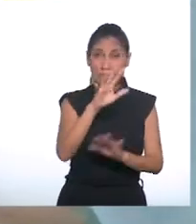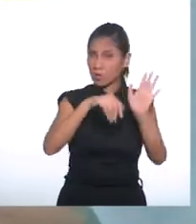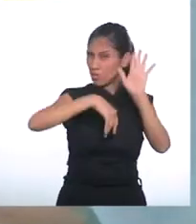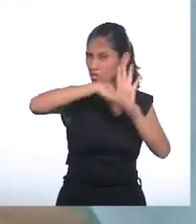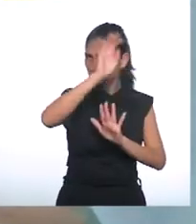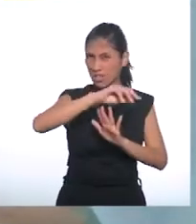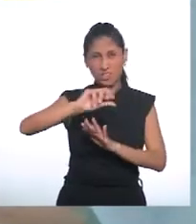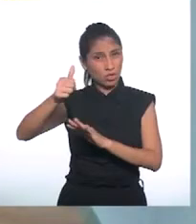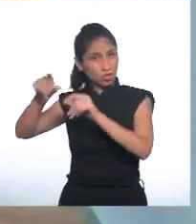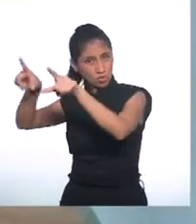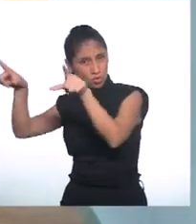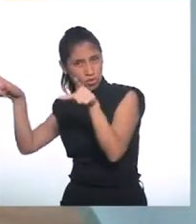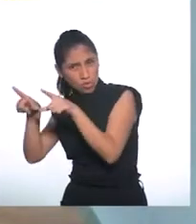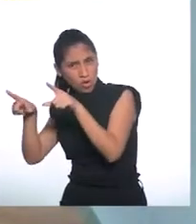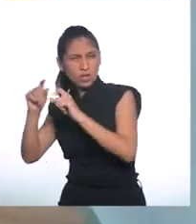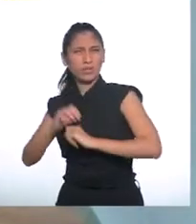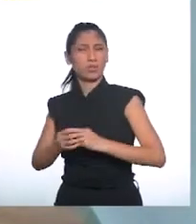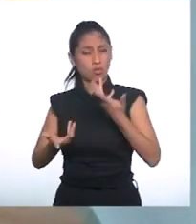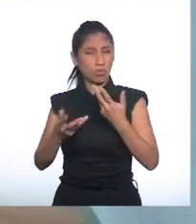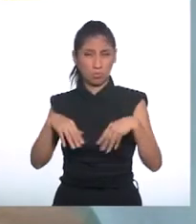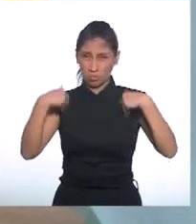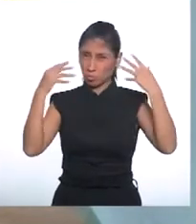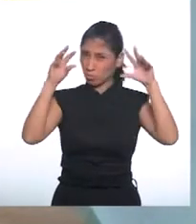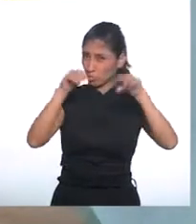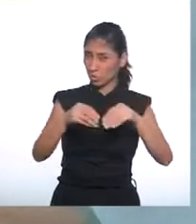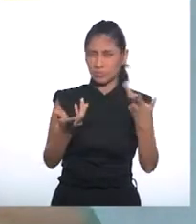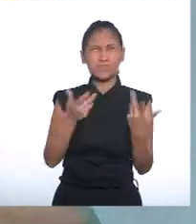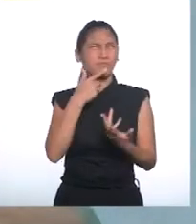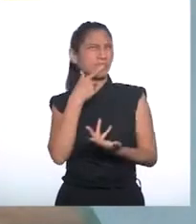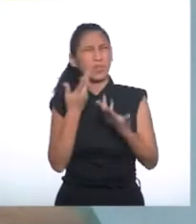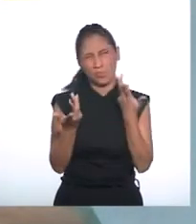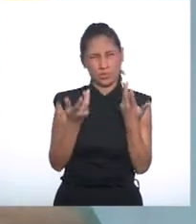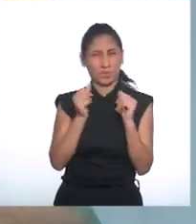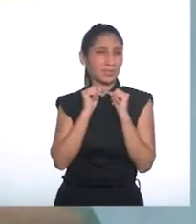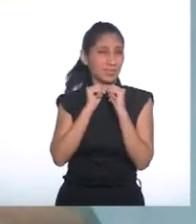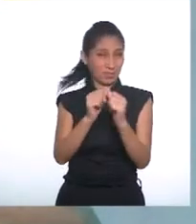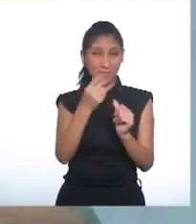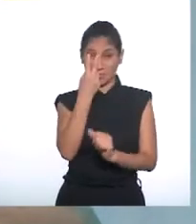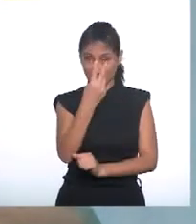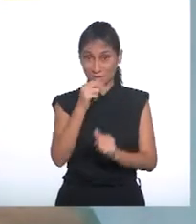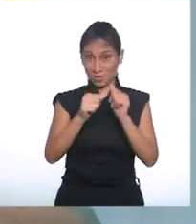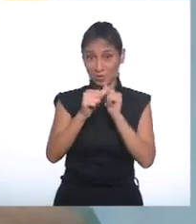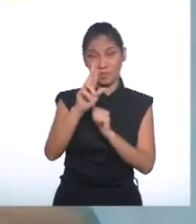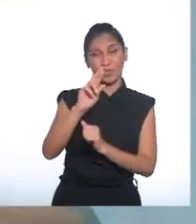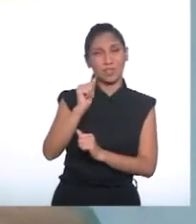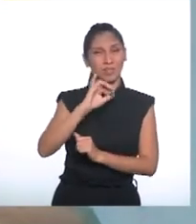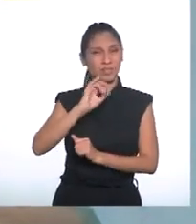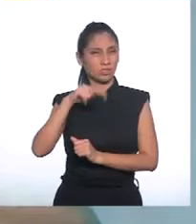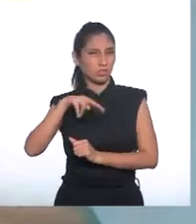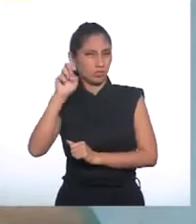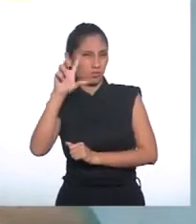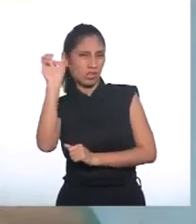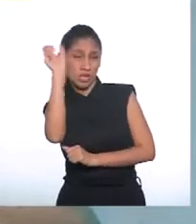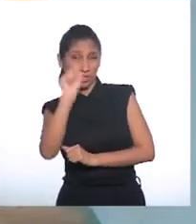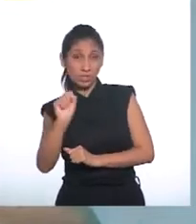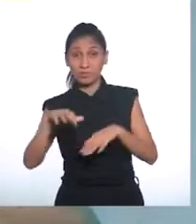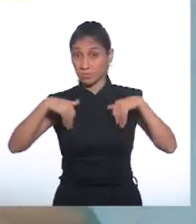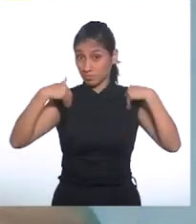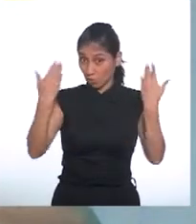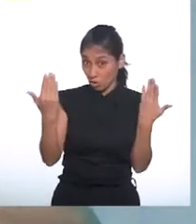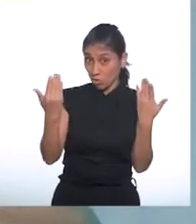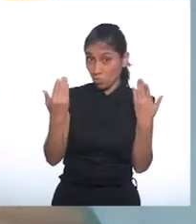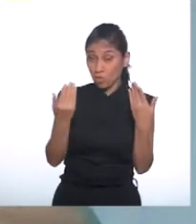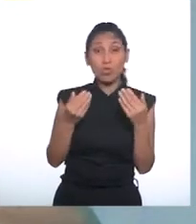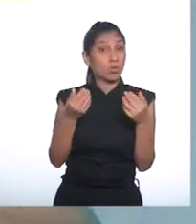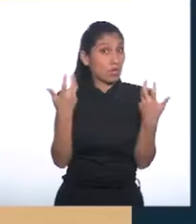manera de representarlo, ¿no? Bueno, sigamos viendo los números racionales. ¿También se puede hacer lo mismo con